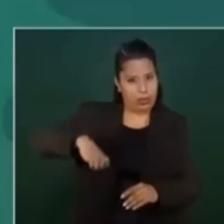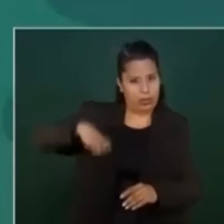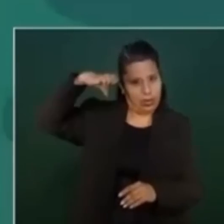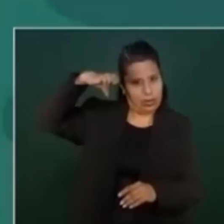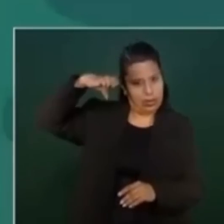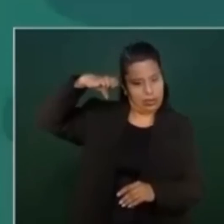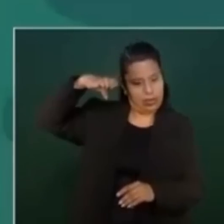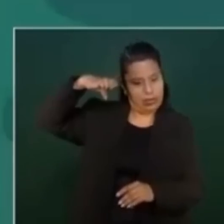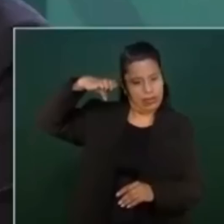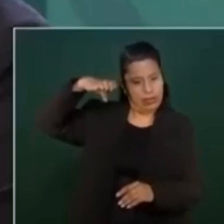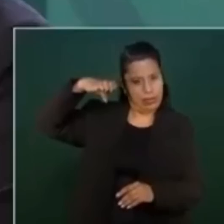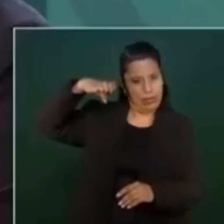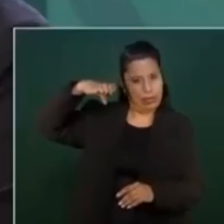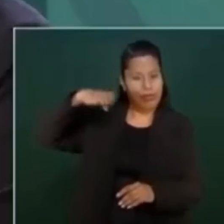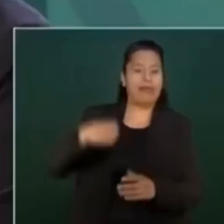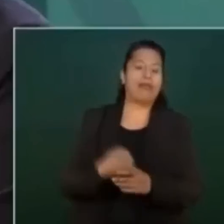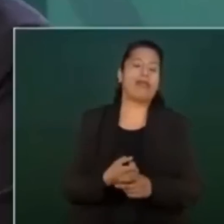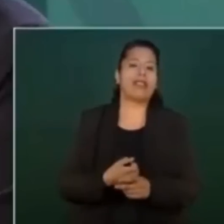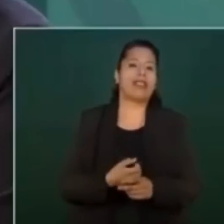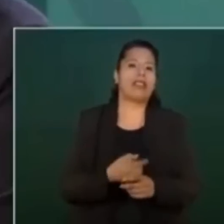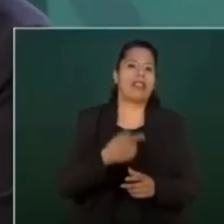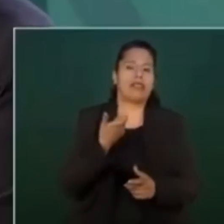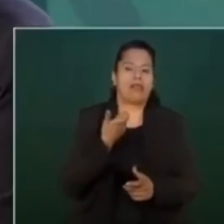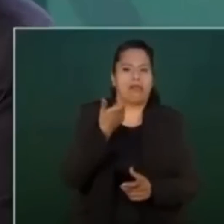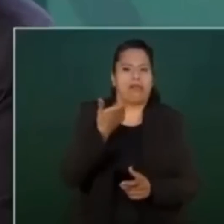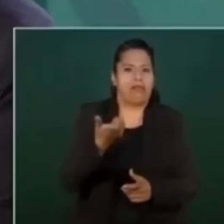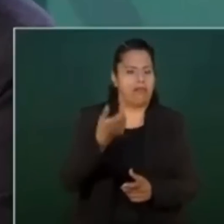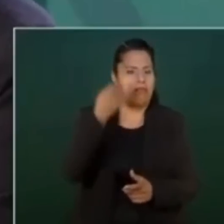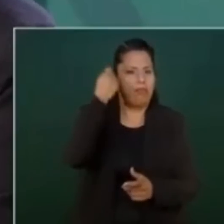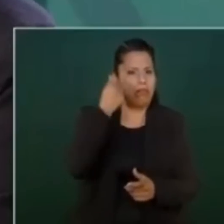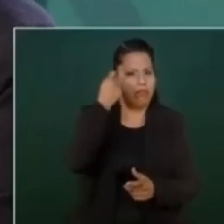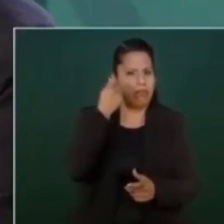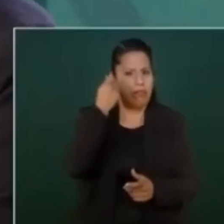reciben una pensión